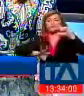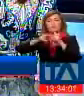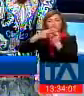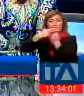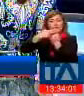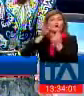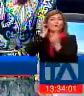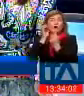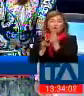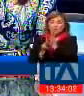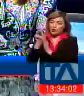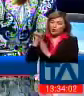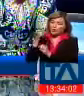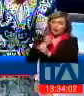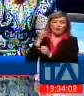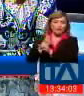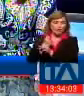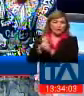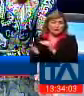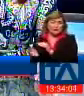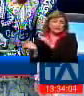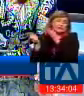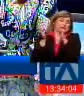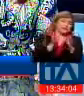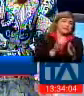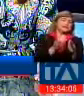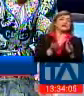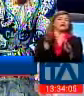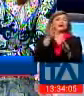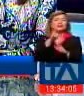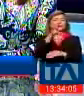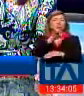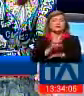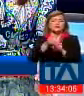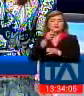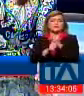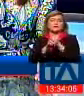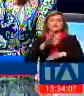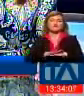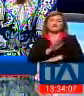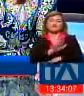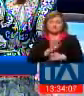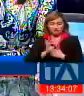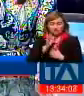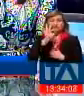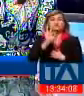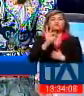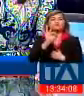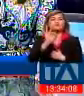ámbito laboral podría volver a los niveles del 2017 para fines de este año como resultado de la pandemia del